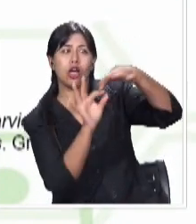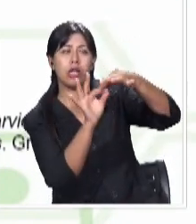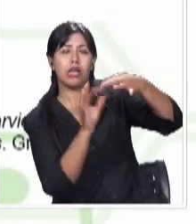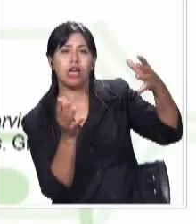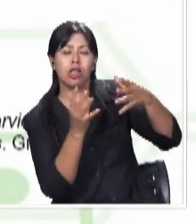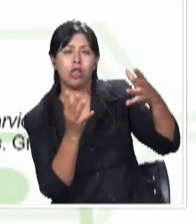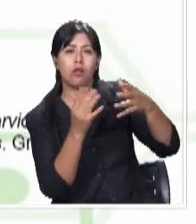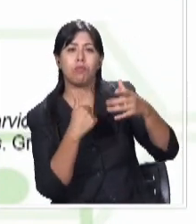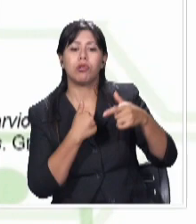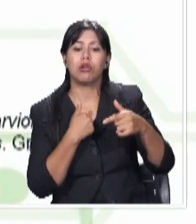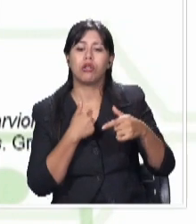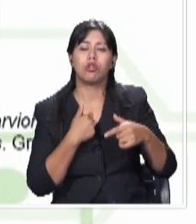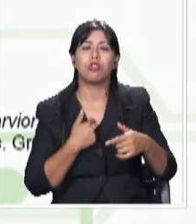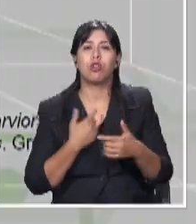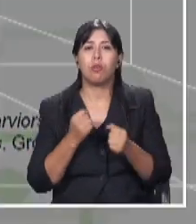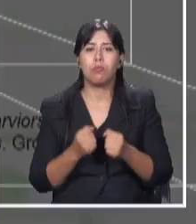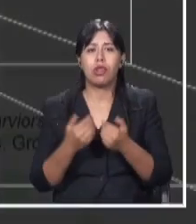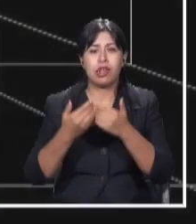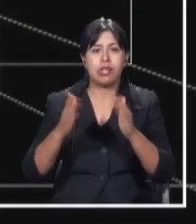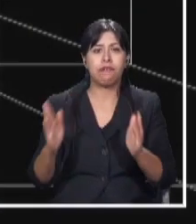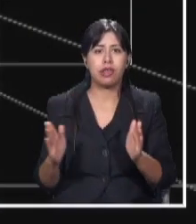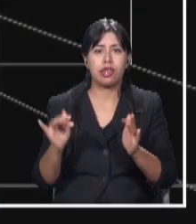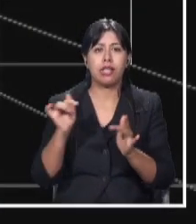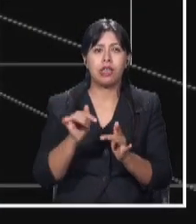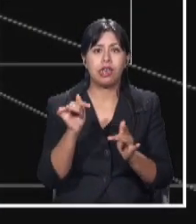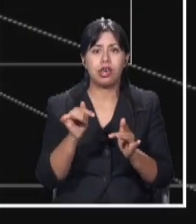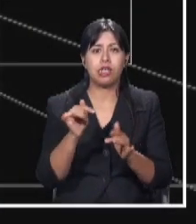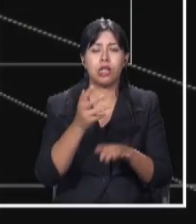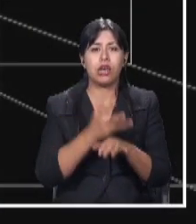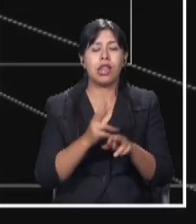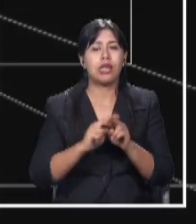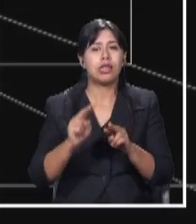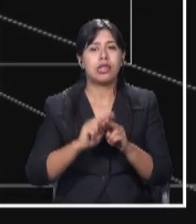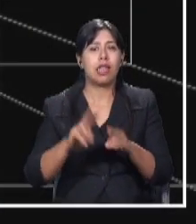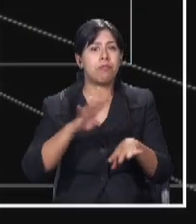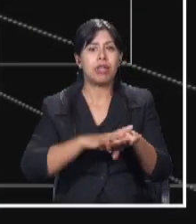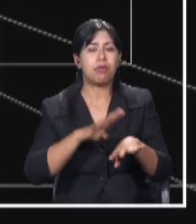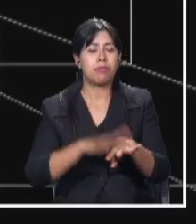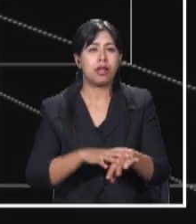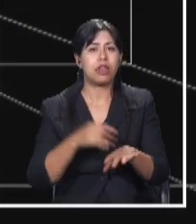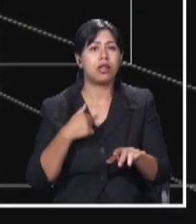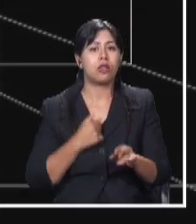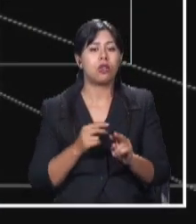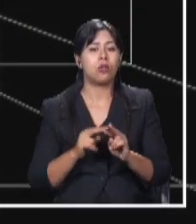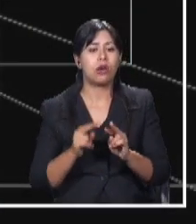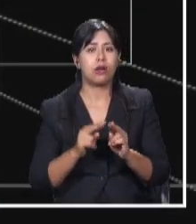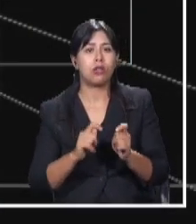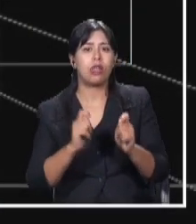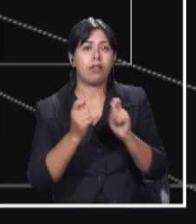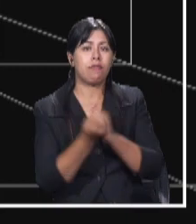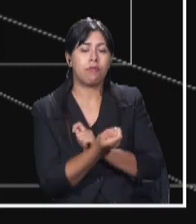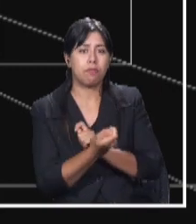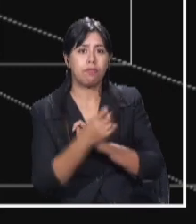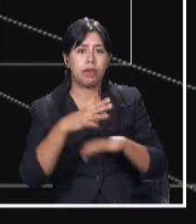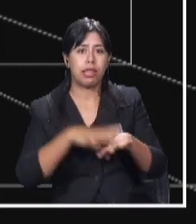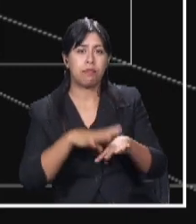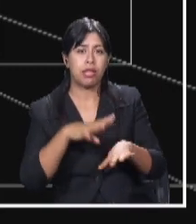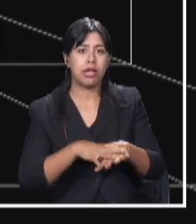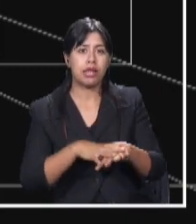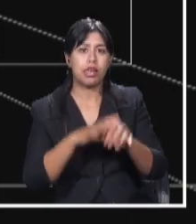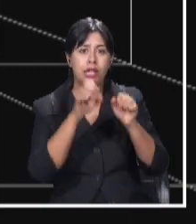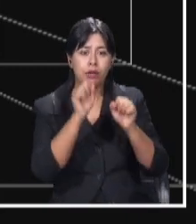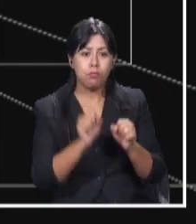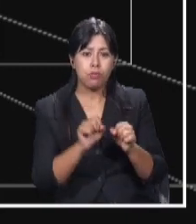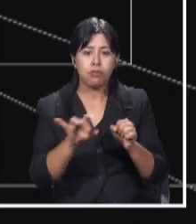otra, dónde tengo mi grado de libertad, en base a eso lo escribo matemáticamente, aplico transformaciones matemáticas para